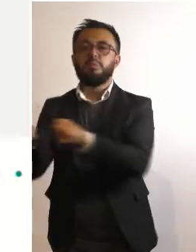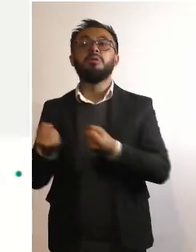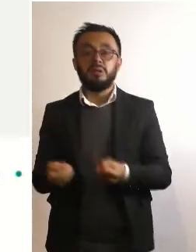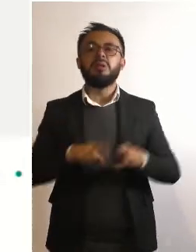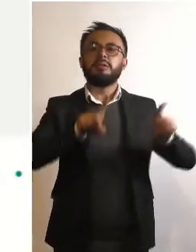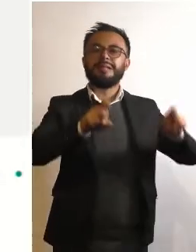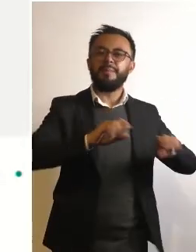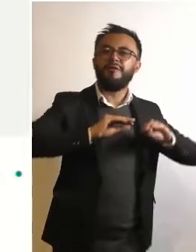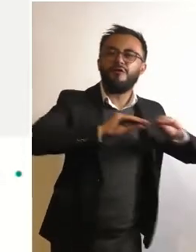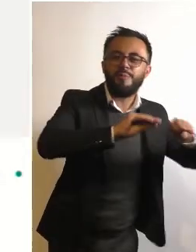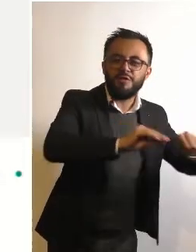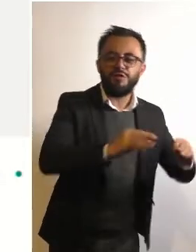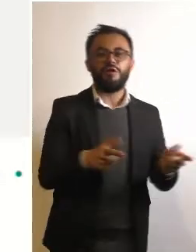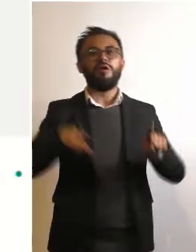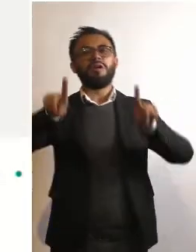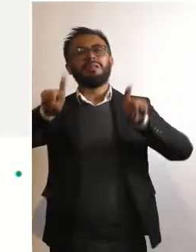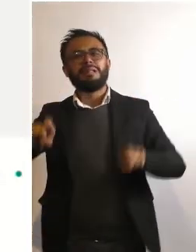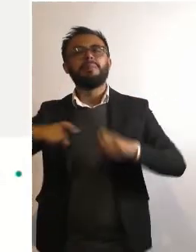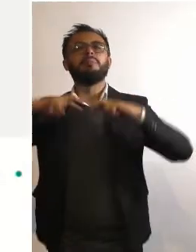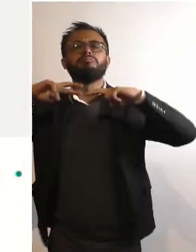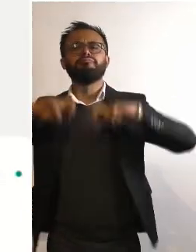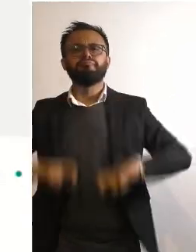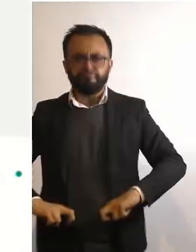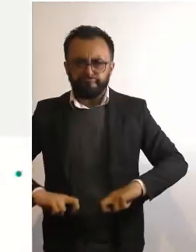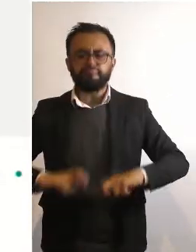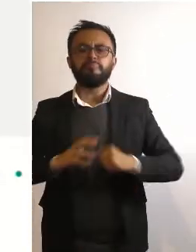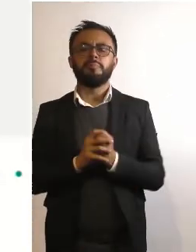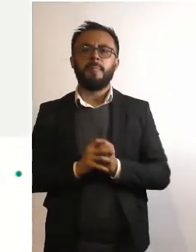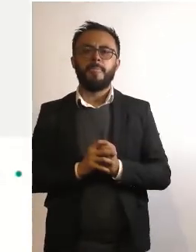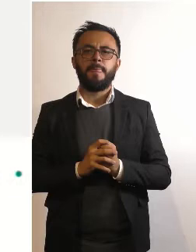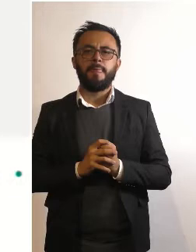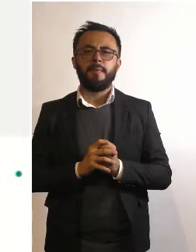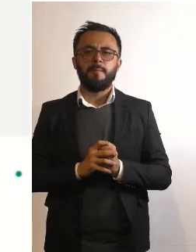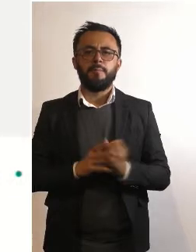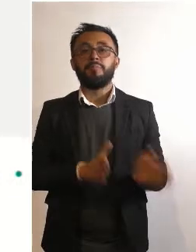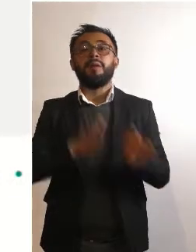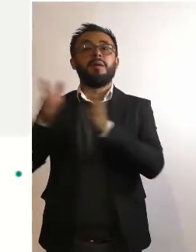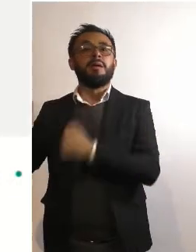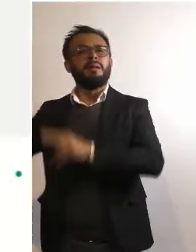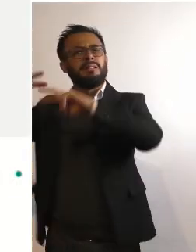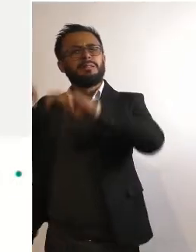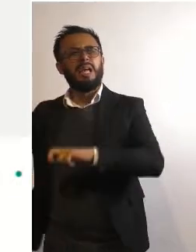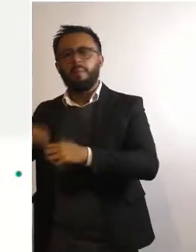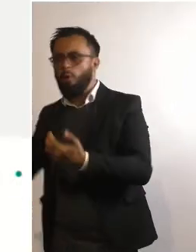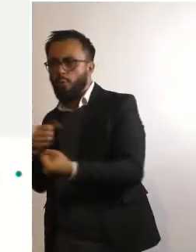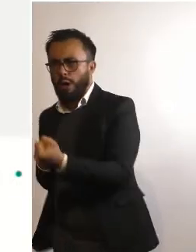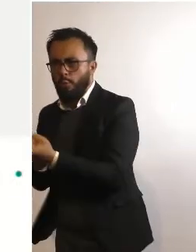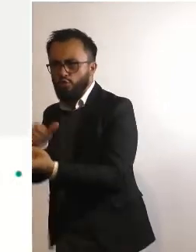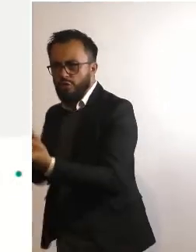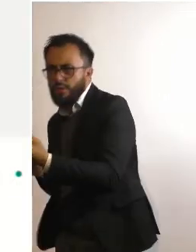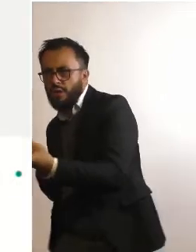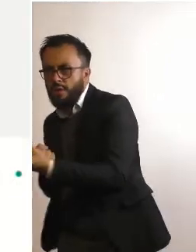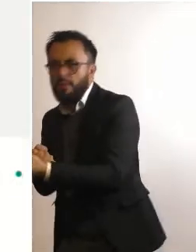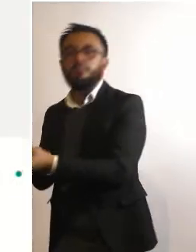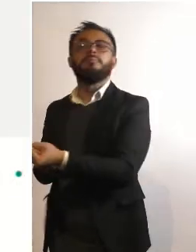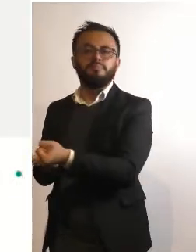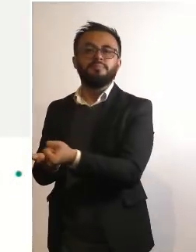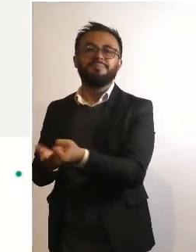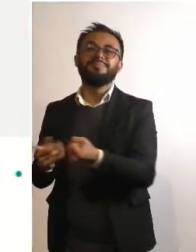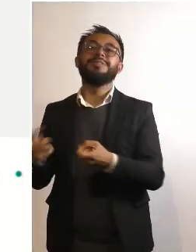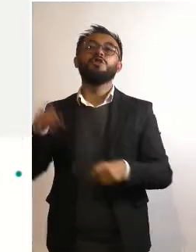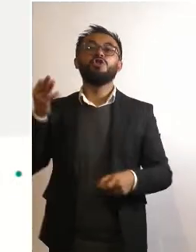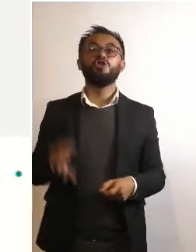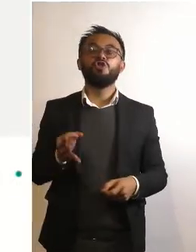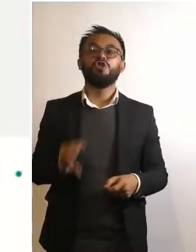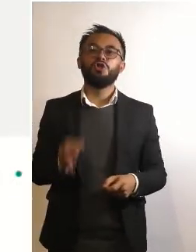los temas de investigación, en los temas asistenciales, asumiendo ese modelo docente